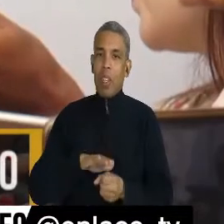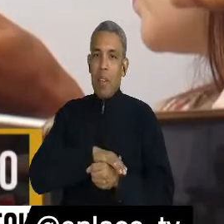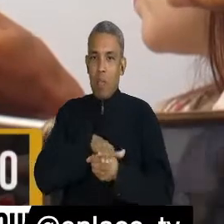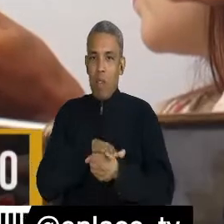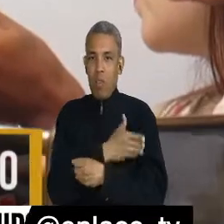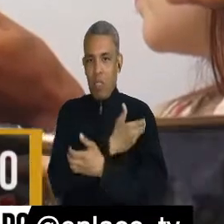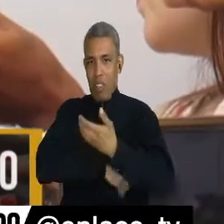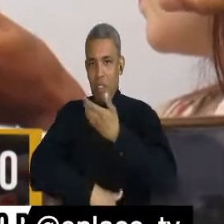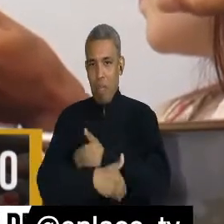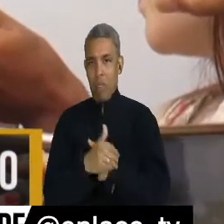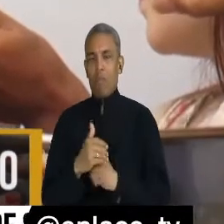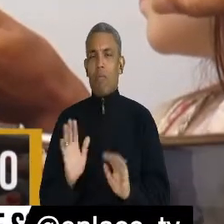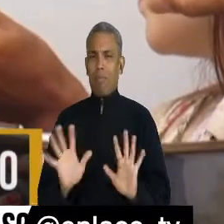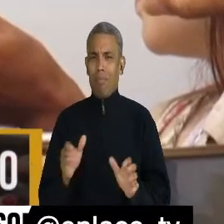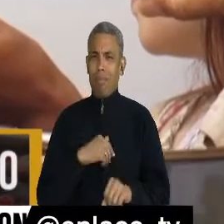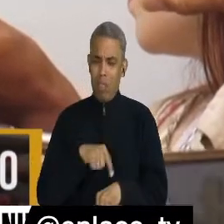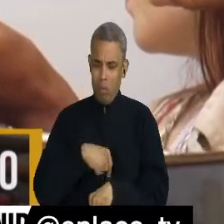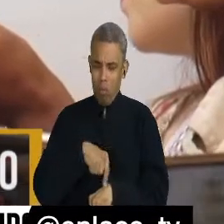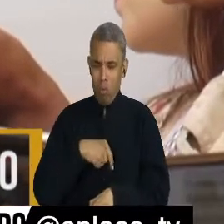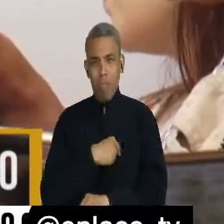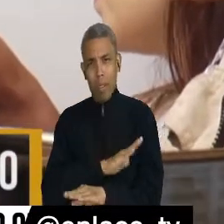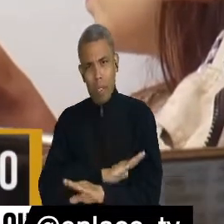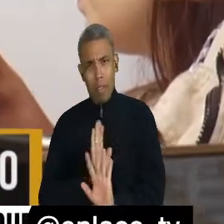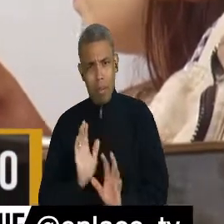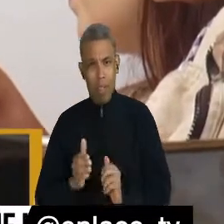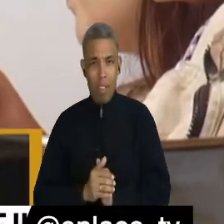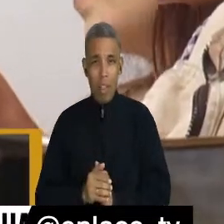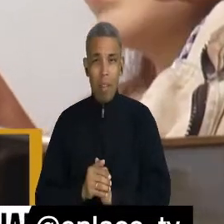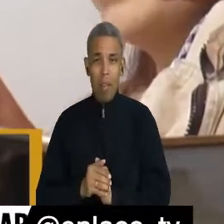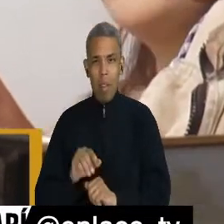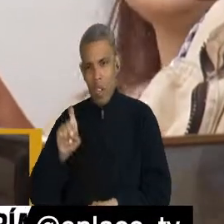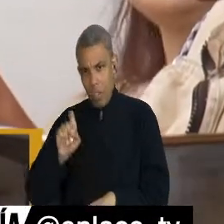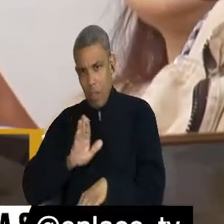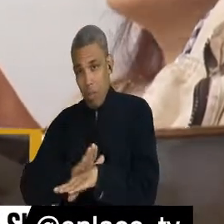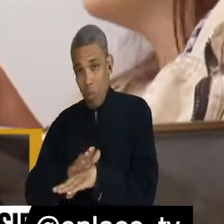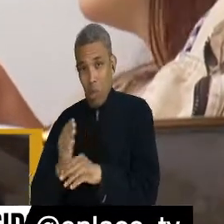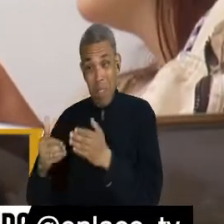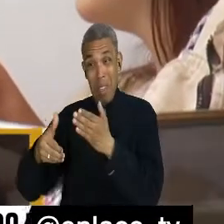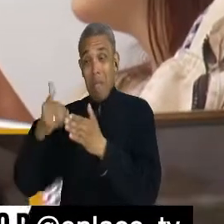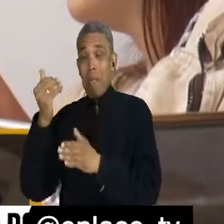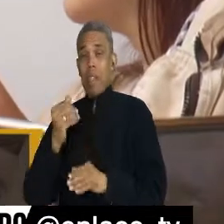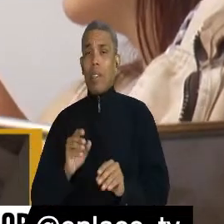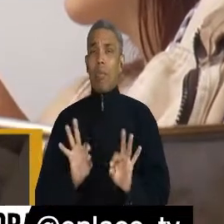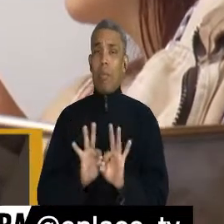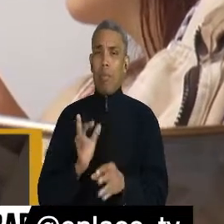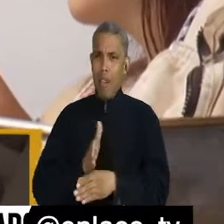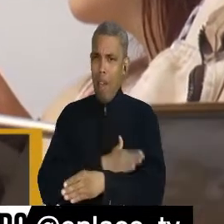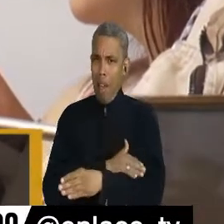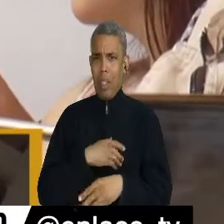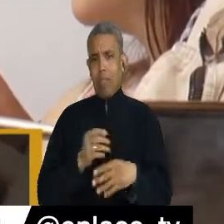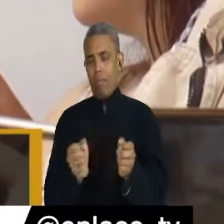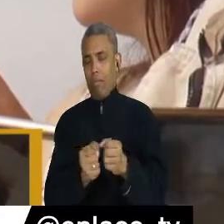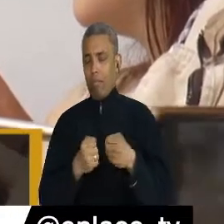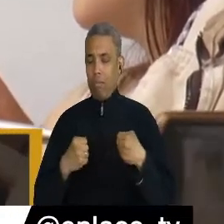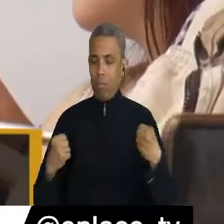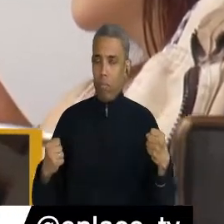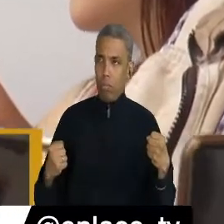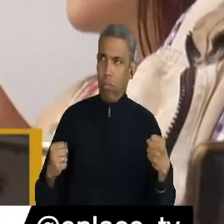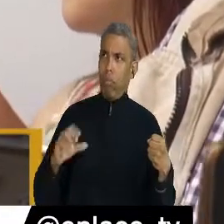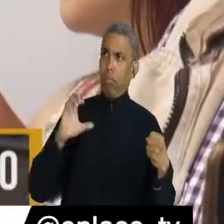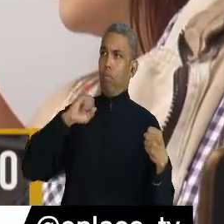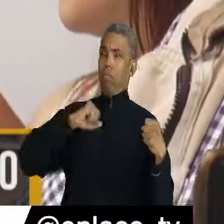cuenta, pues, ya en las horas de la tarde, cuando fuimos a abrir para la Eucaristía, que habían abierto las tejas, que habían corrido unas tejas, se metieron por la